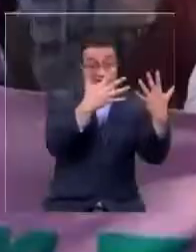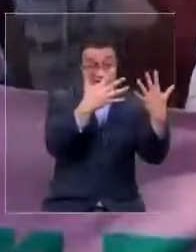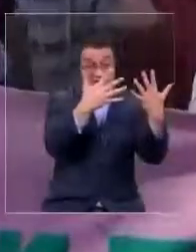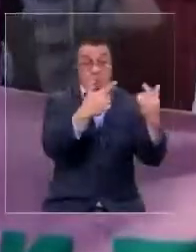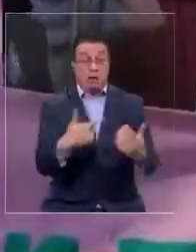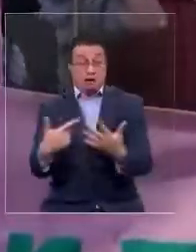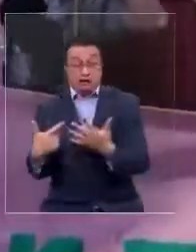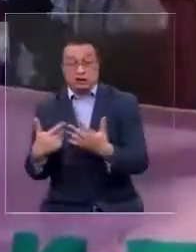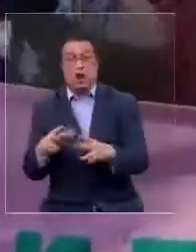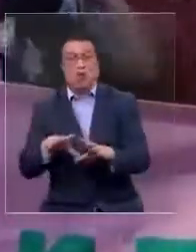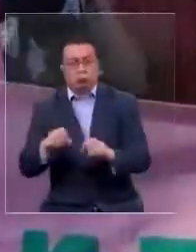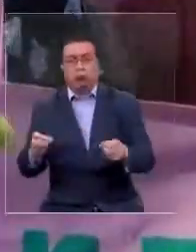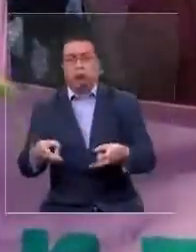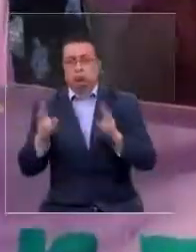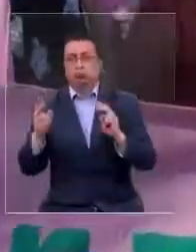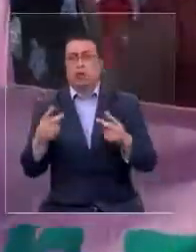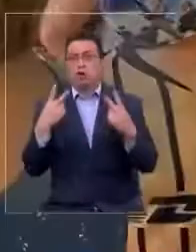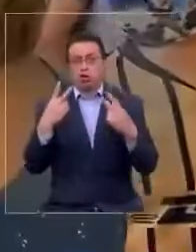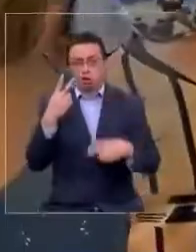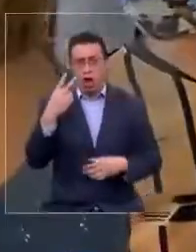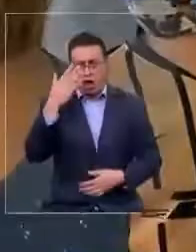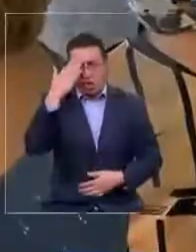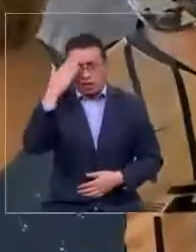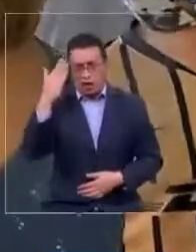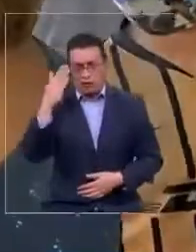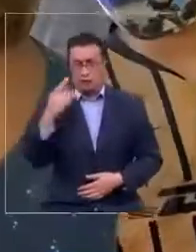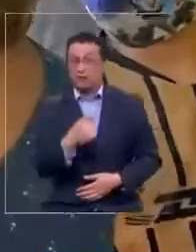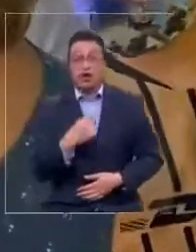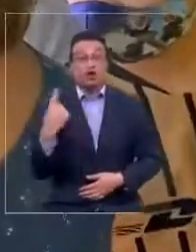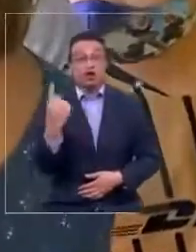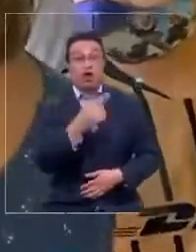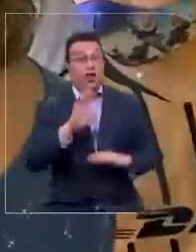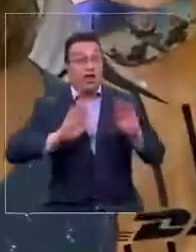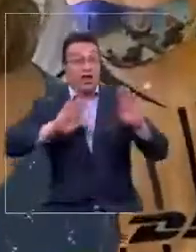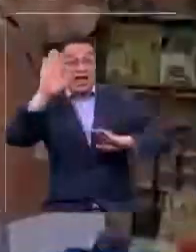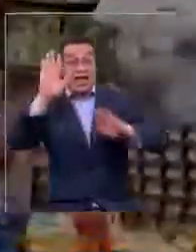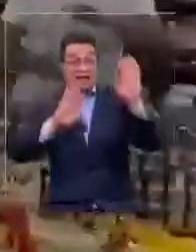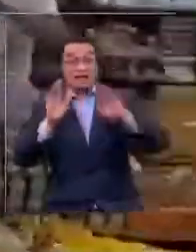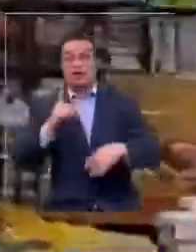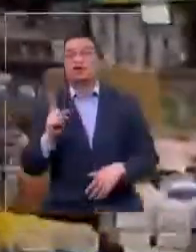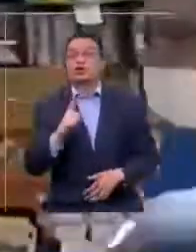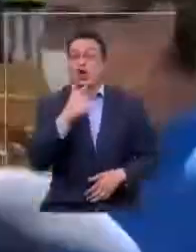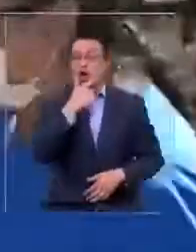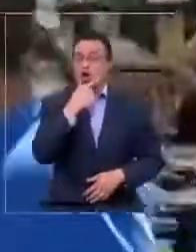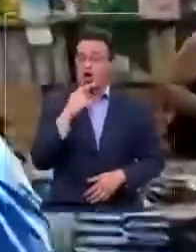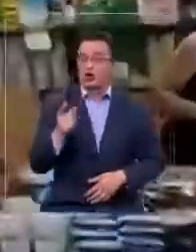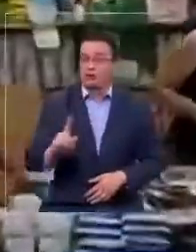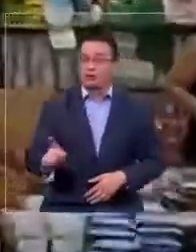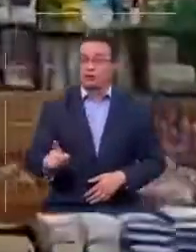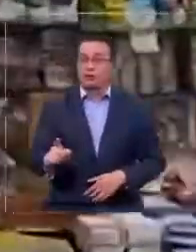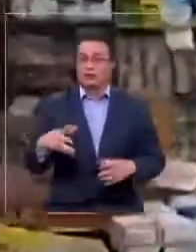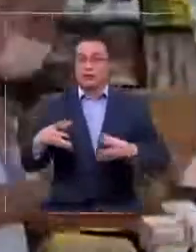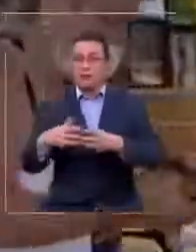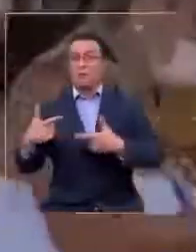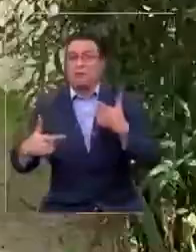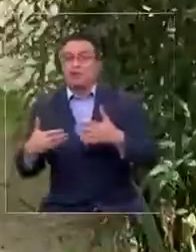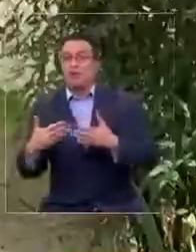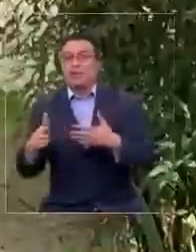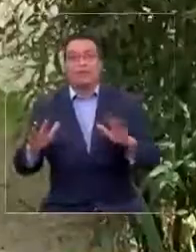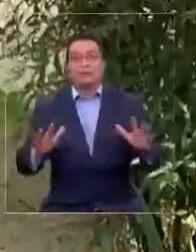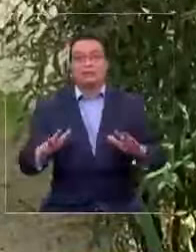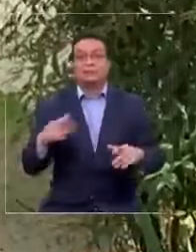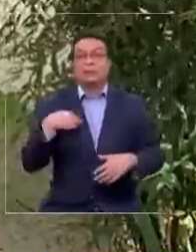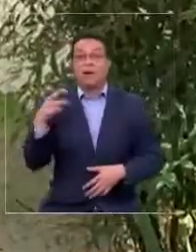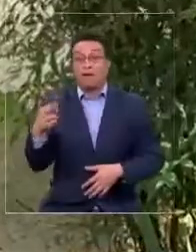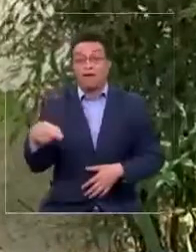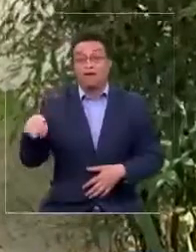las próximas elecciones se realicen en 2 días. No así todos los candidatos y candidatas, independiente del cargo y el sector político. Desde